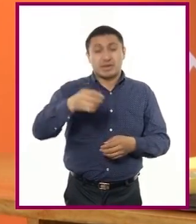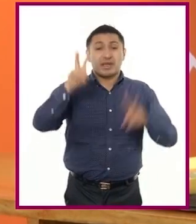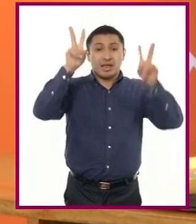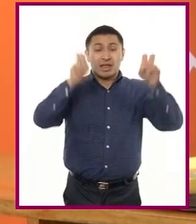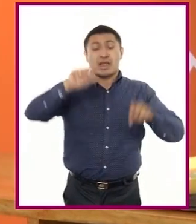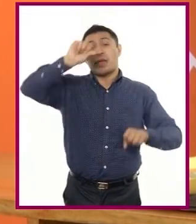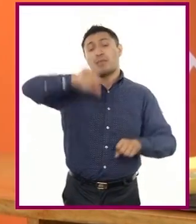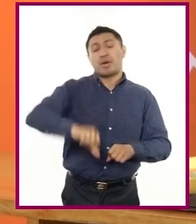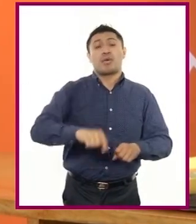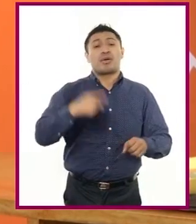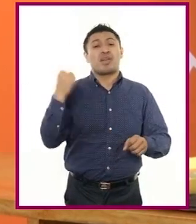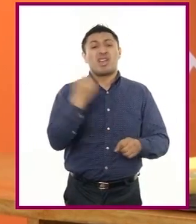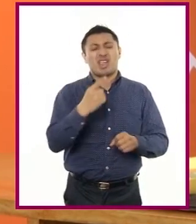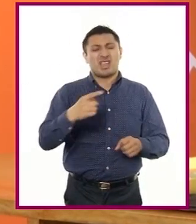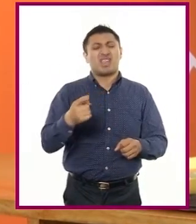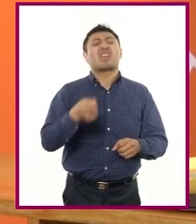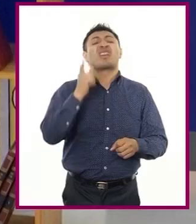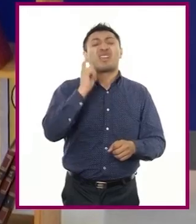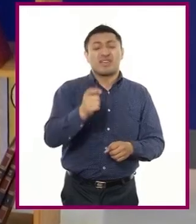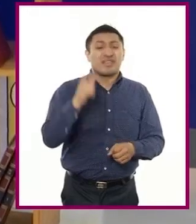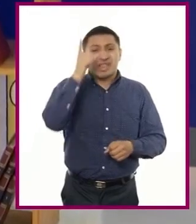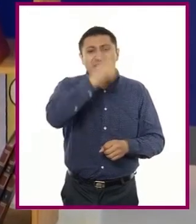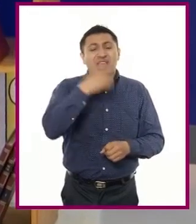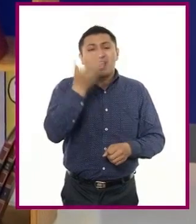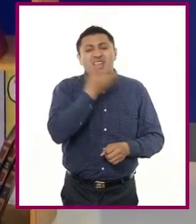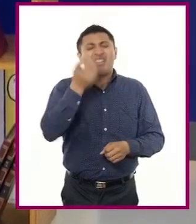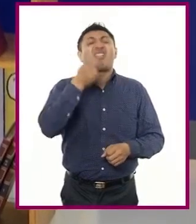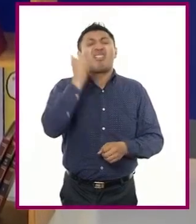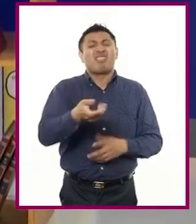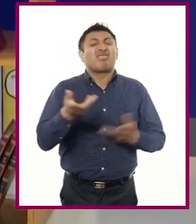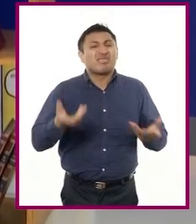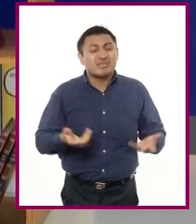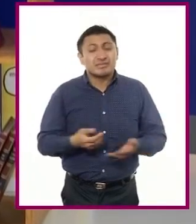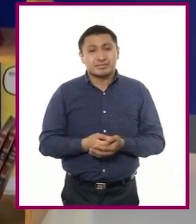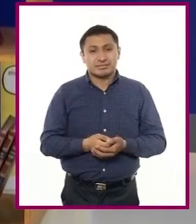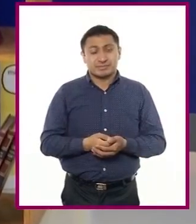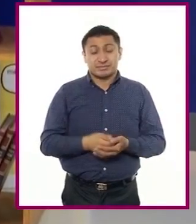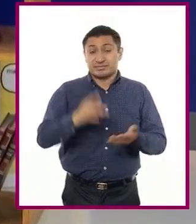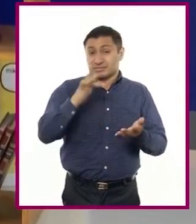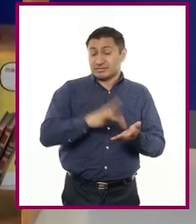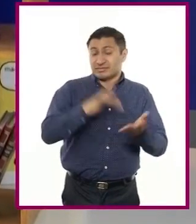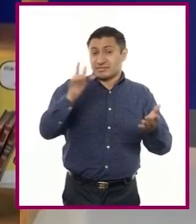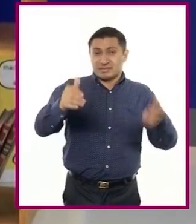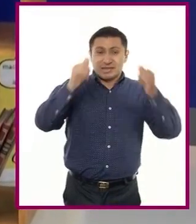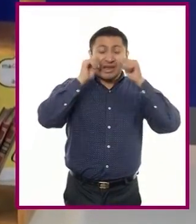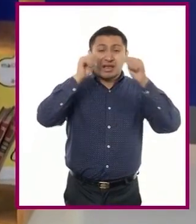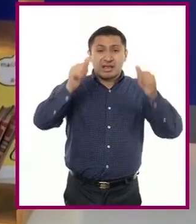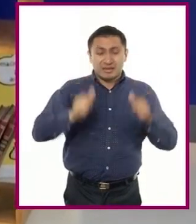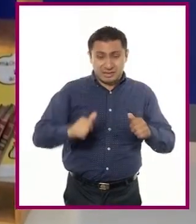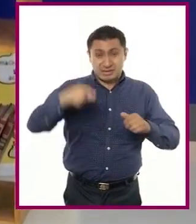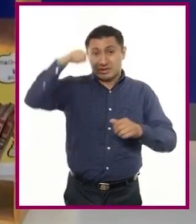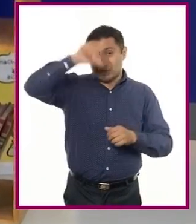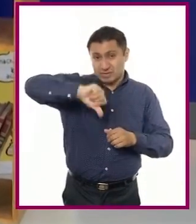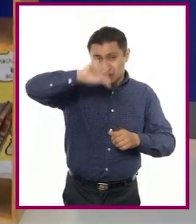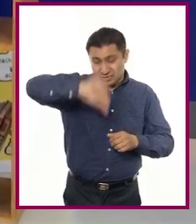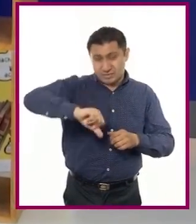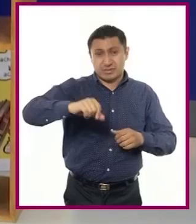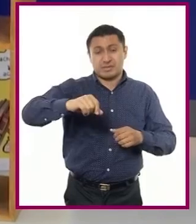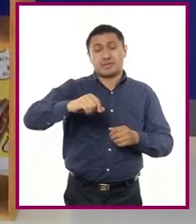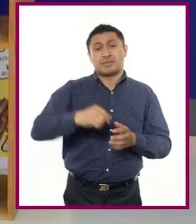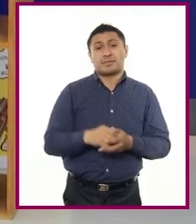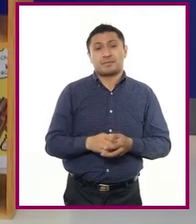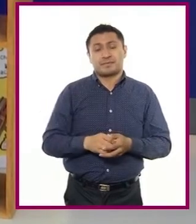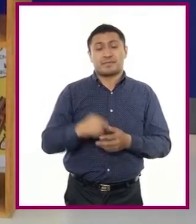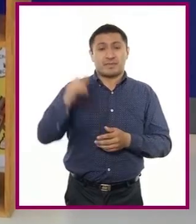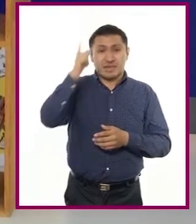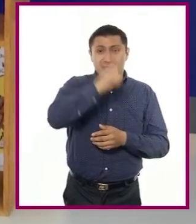sido ¿Qué hay de lenguaje coloquial? Agradecemos la atención dedicada a este fabuloso espacio de